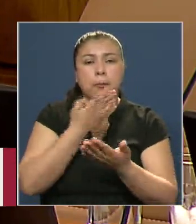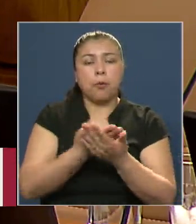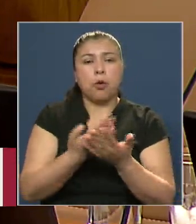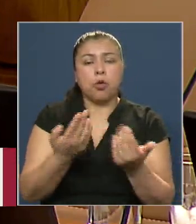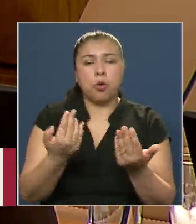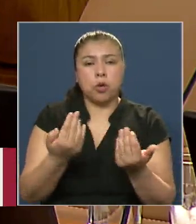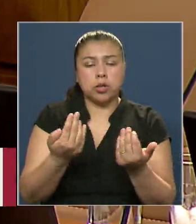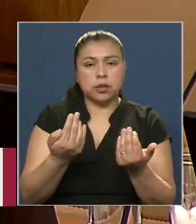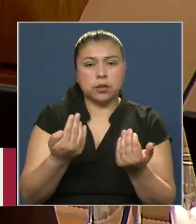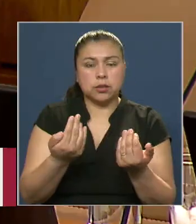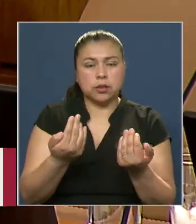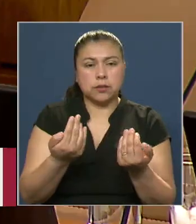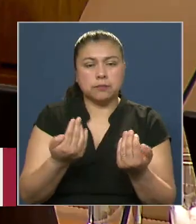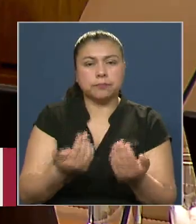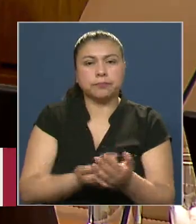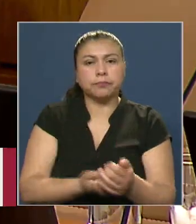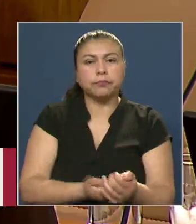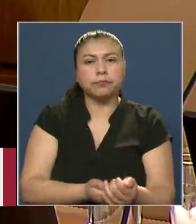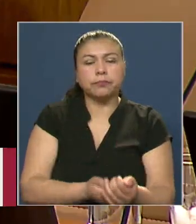necesita.